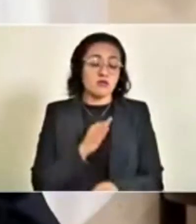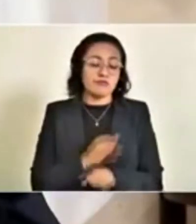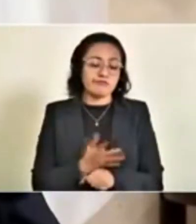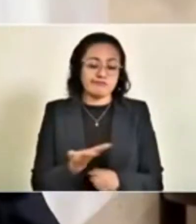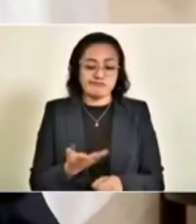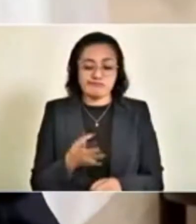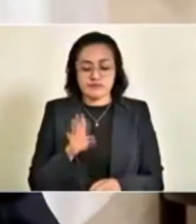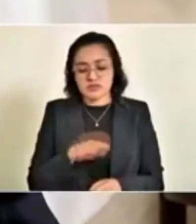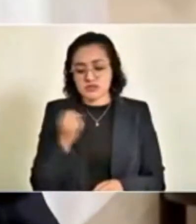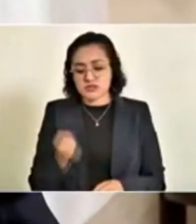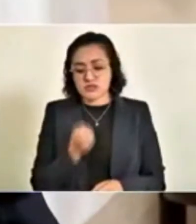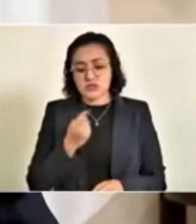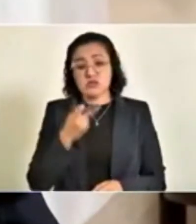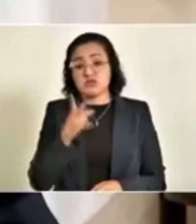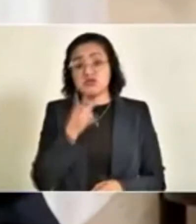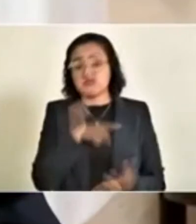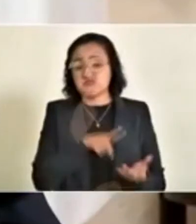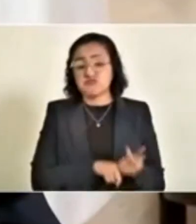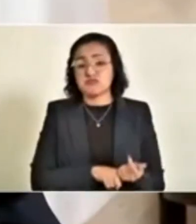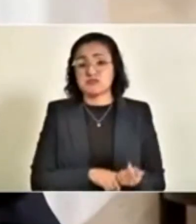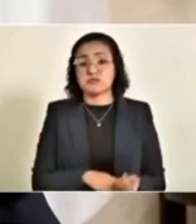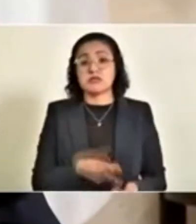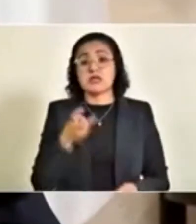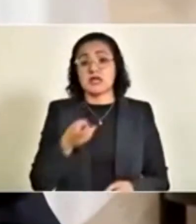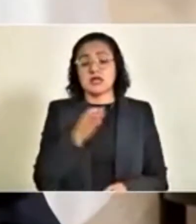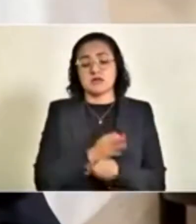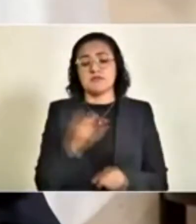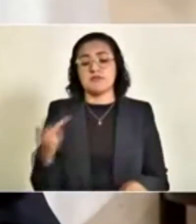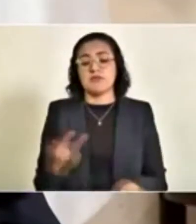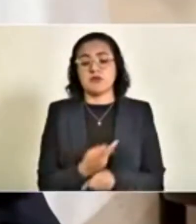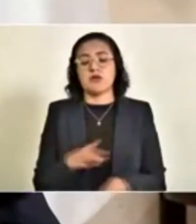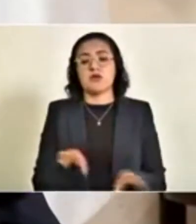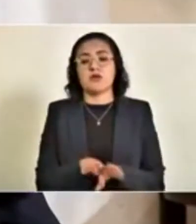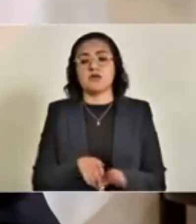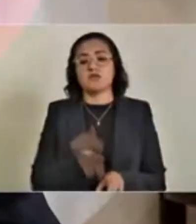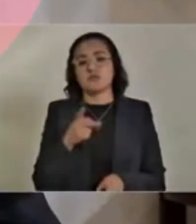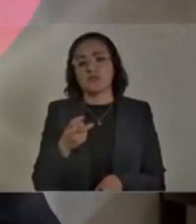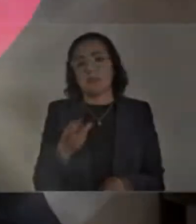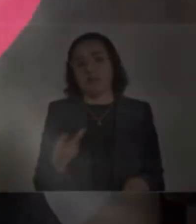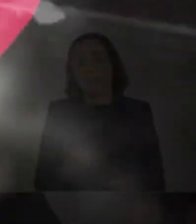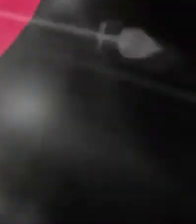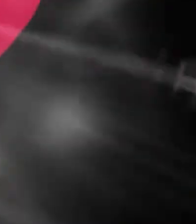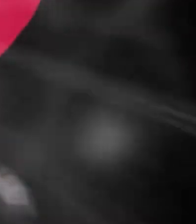en general las cosas no funcionaron y esto que está ocurriendo es consecuencia de ello.